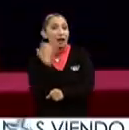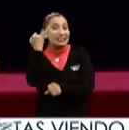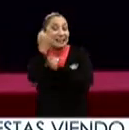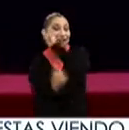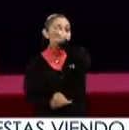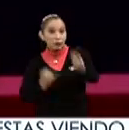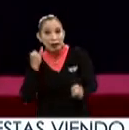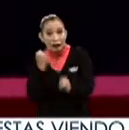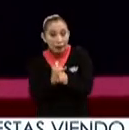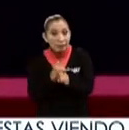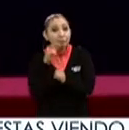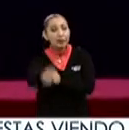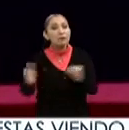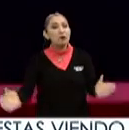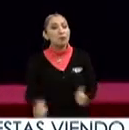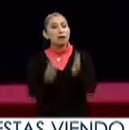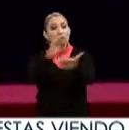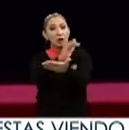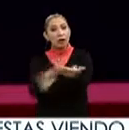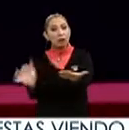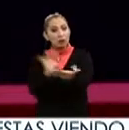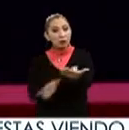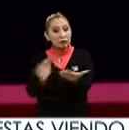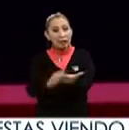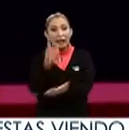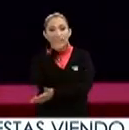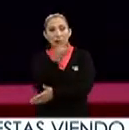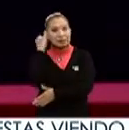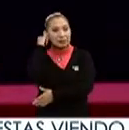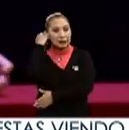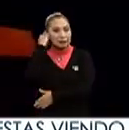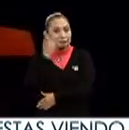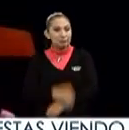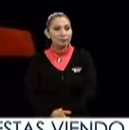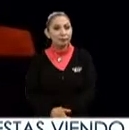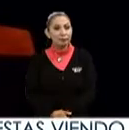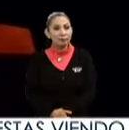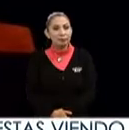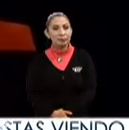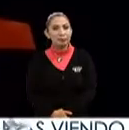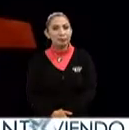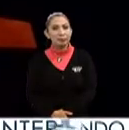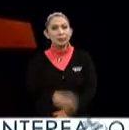Congreso Internacional de Fomento a la Lectura en Lenguas Indígenas.